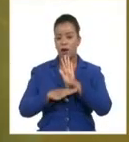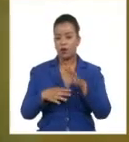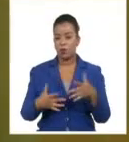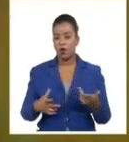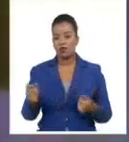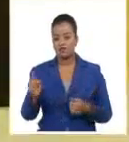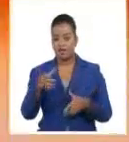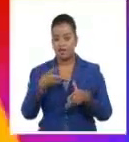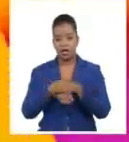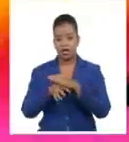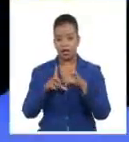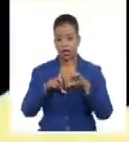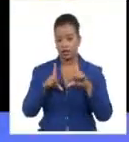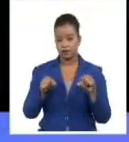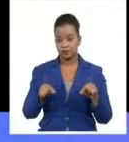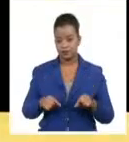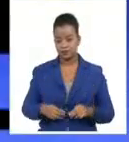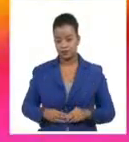de las entradas.